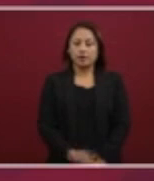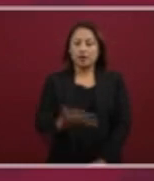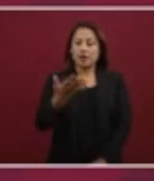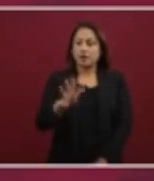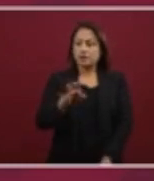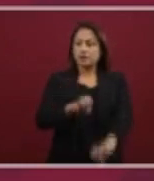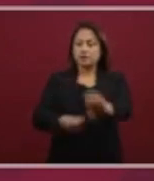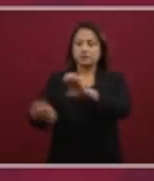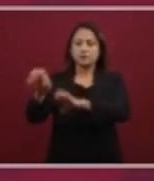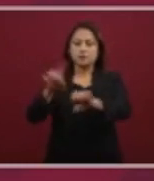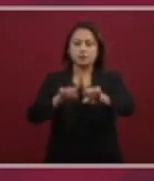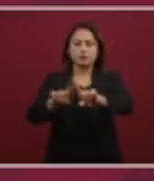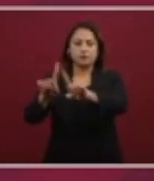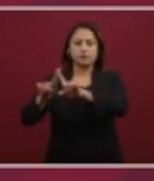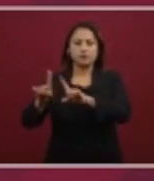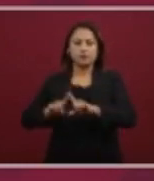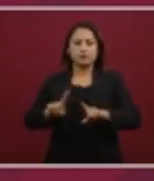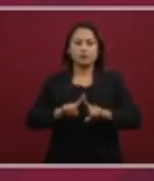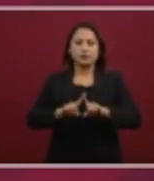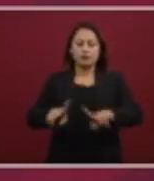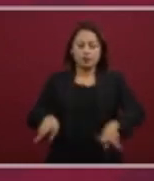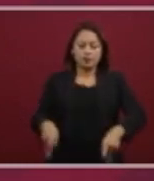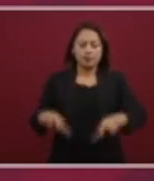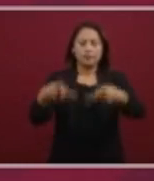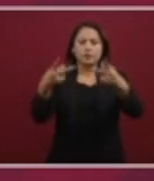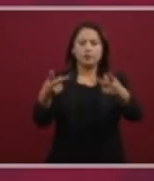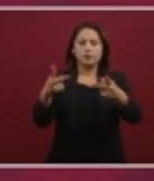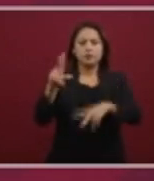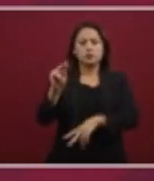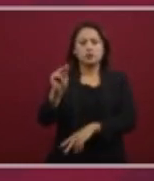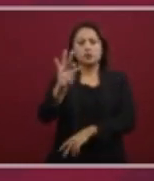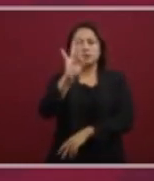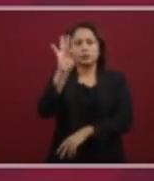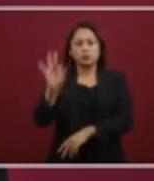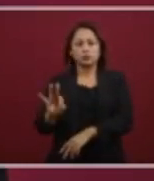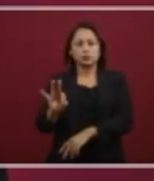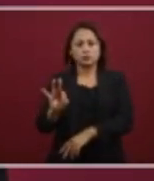vendieron el 80%,